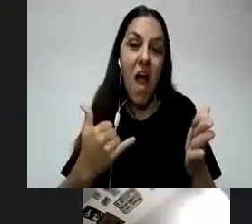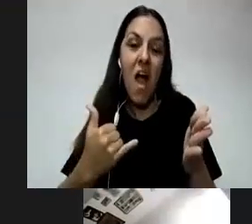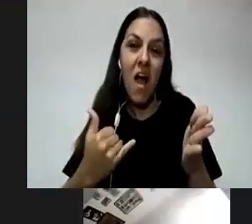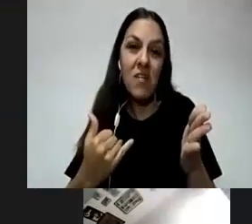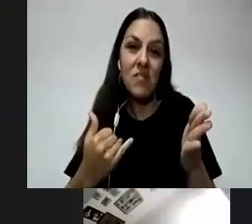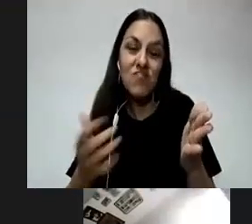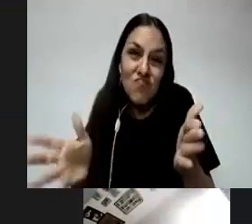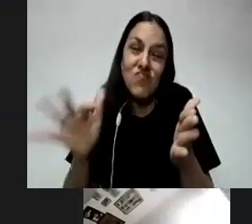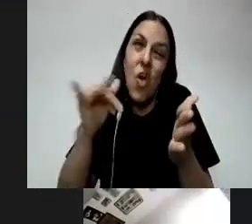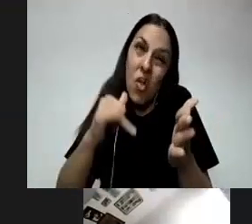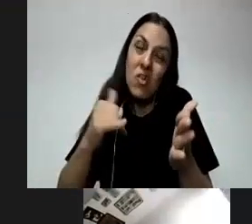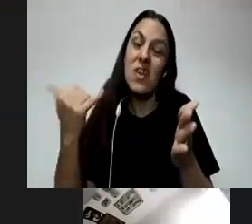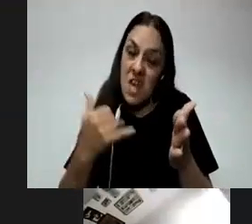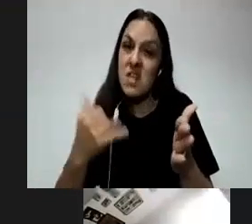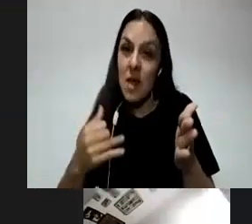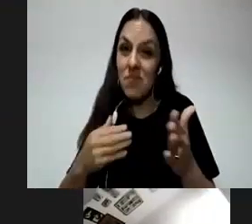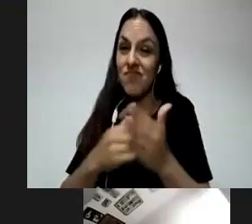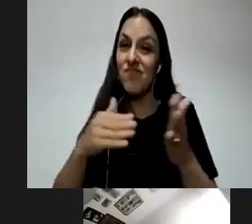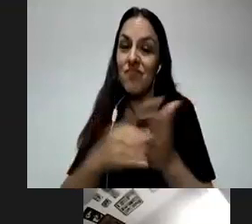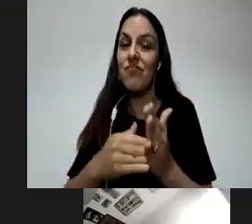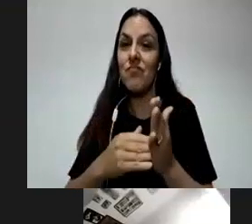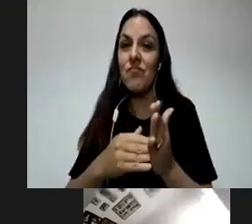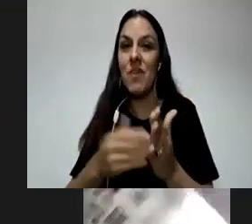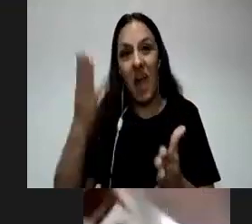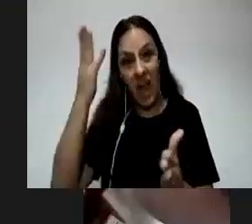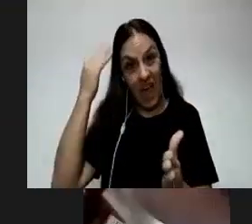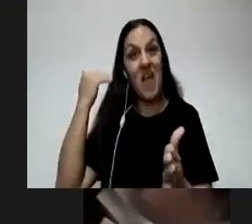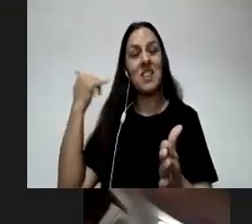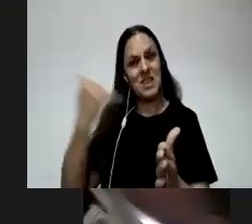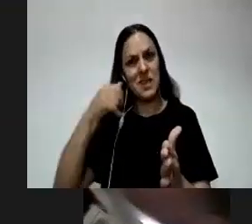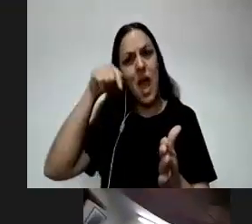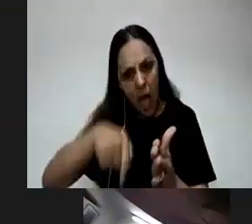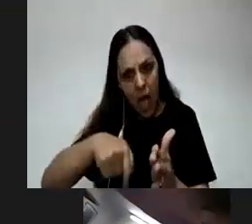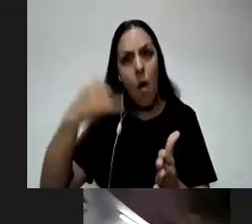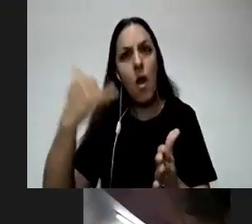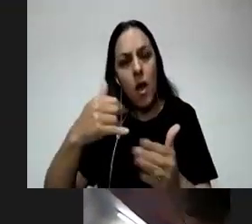sucede, que sucedió y nos sigue sucediendo.